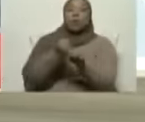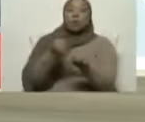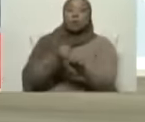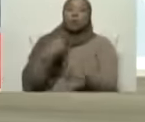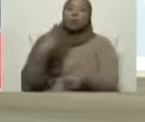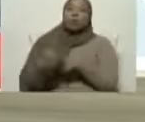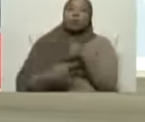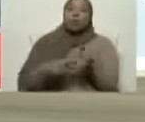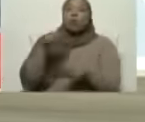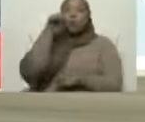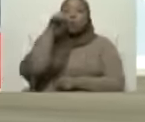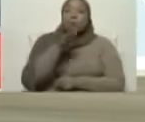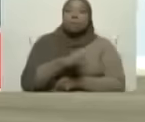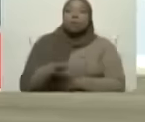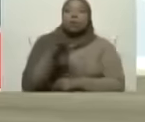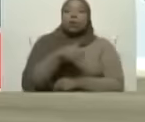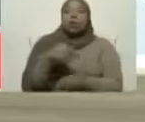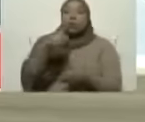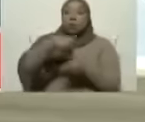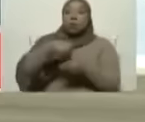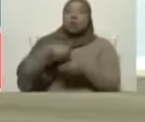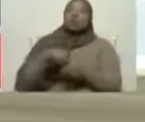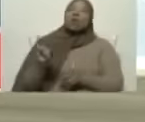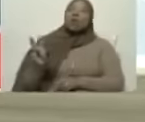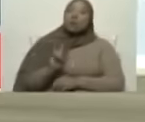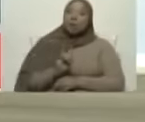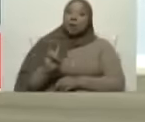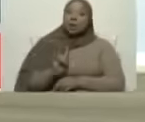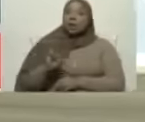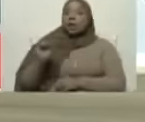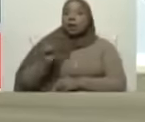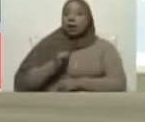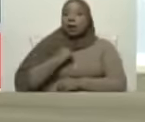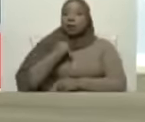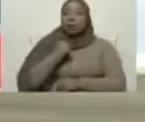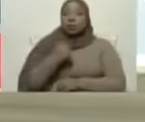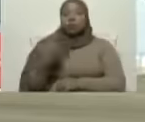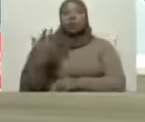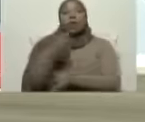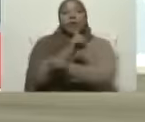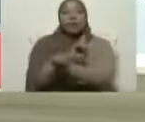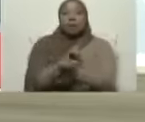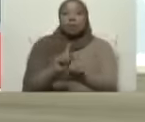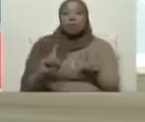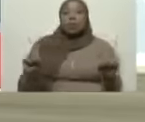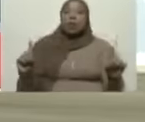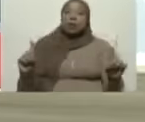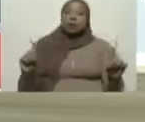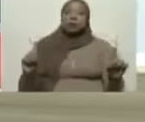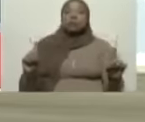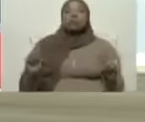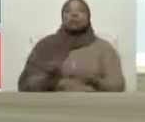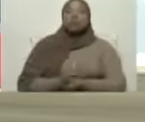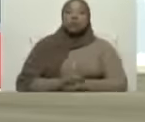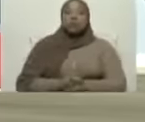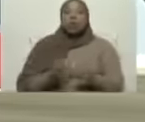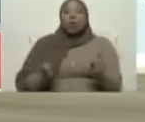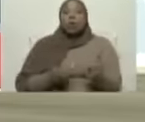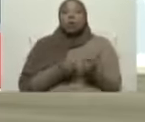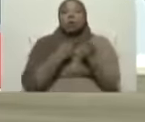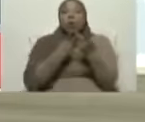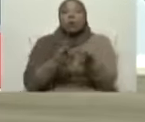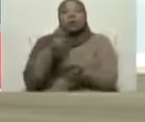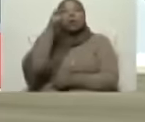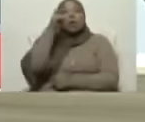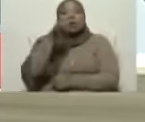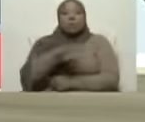que el Poder Electoral venezolano, garante de la democracia y de que la voluntad del